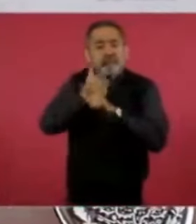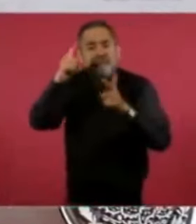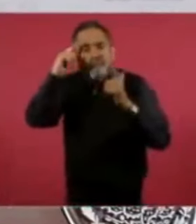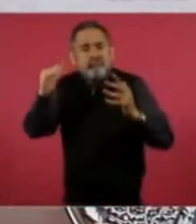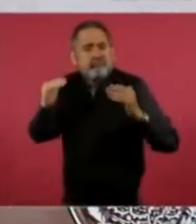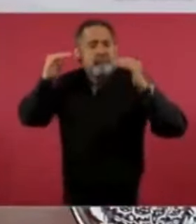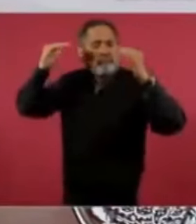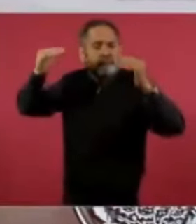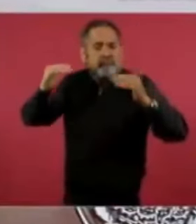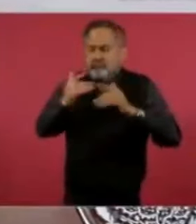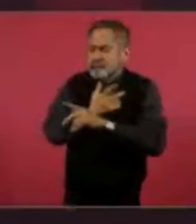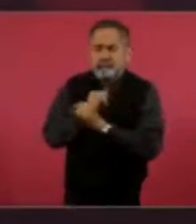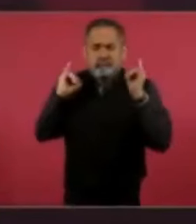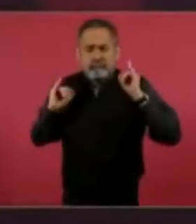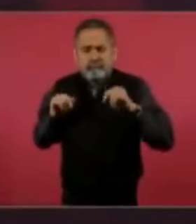soberano